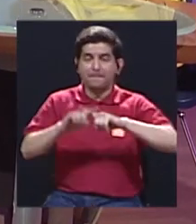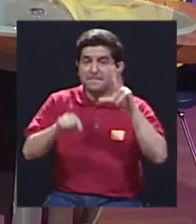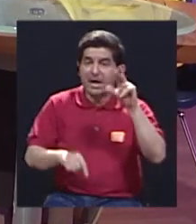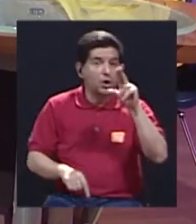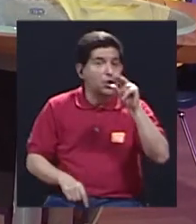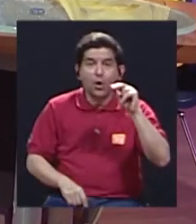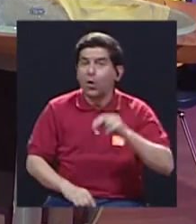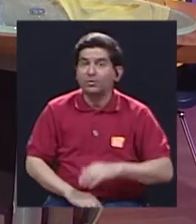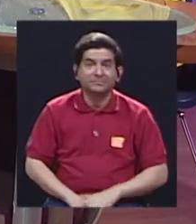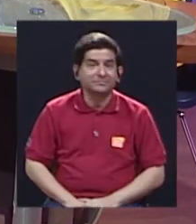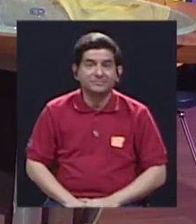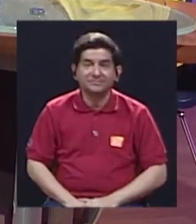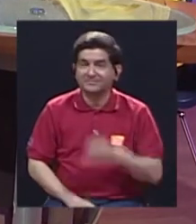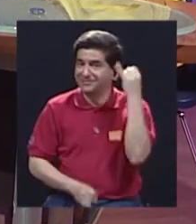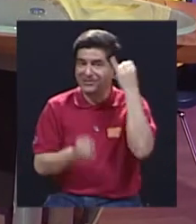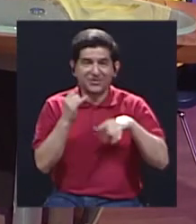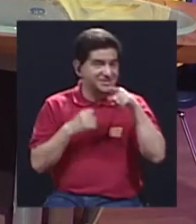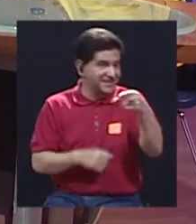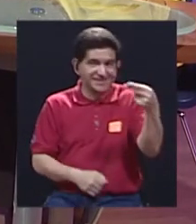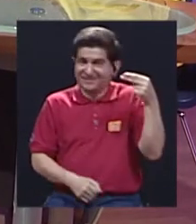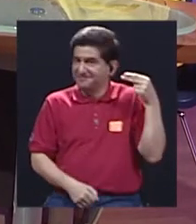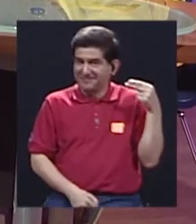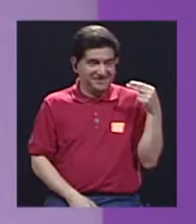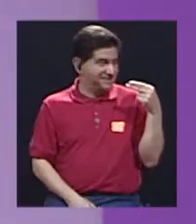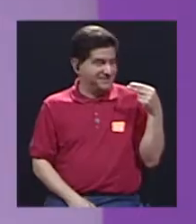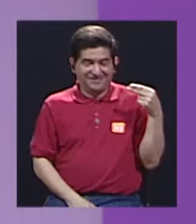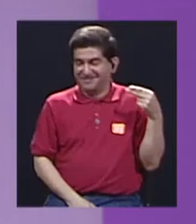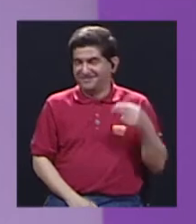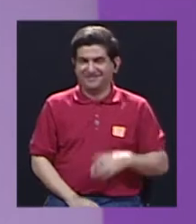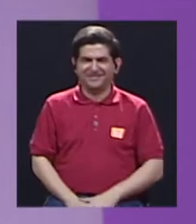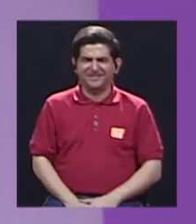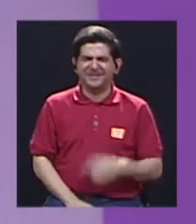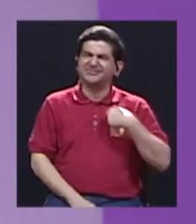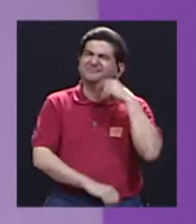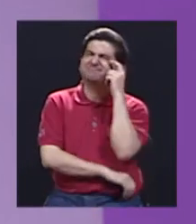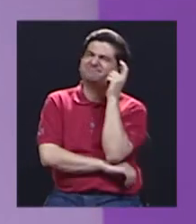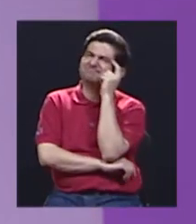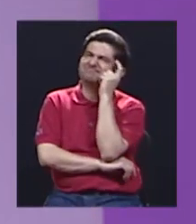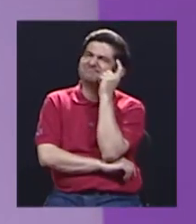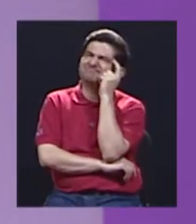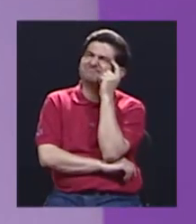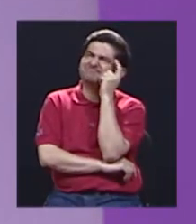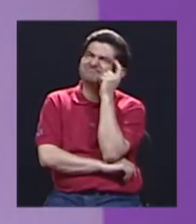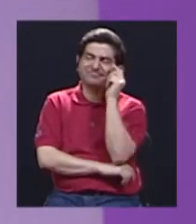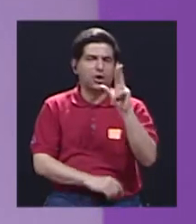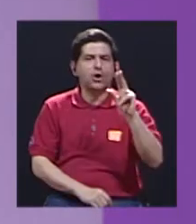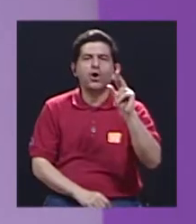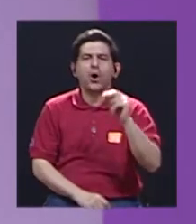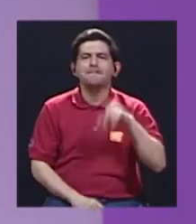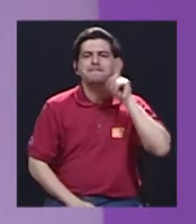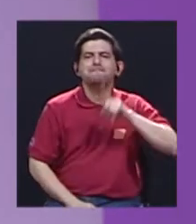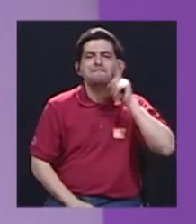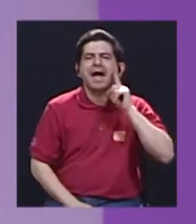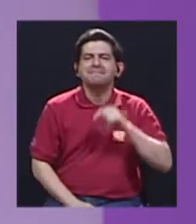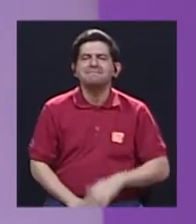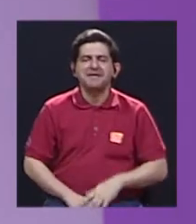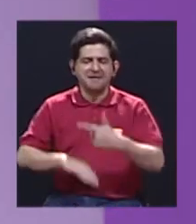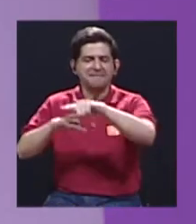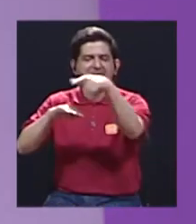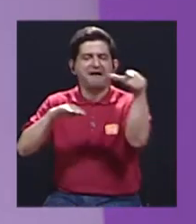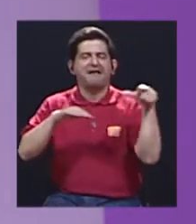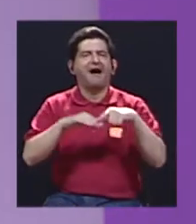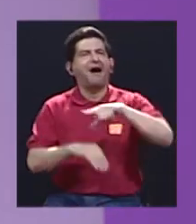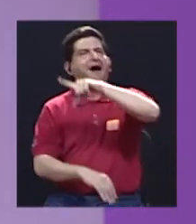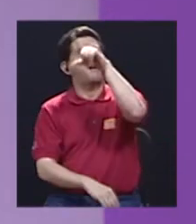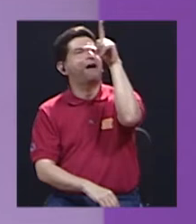no la historia no puede terminar así y me quedé pensando dije no mentira que es el lago la luna